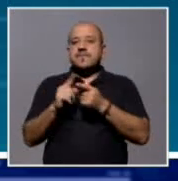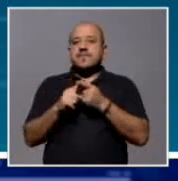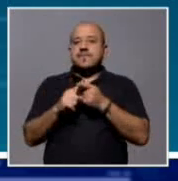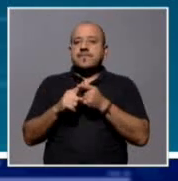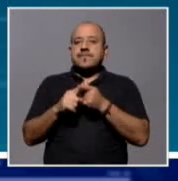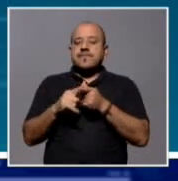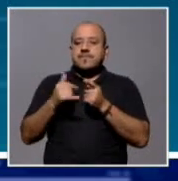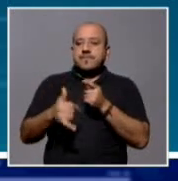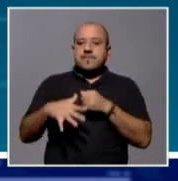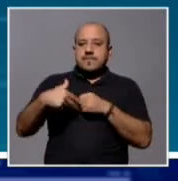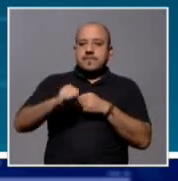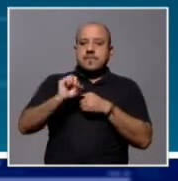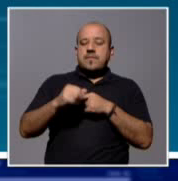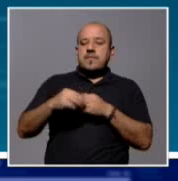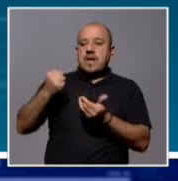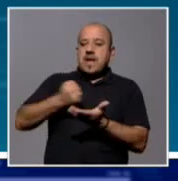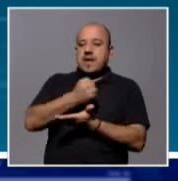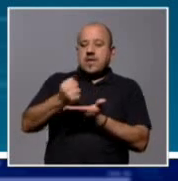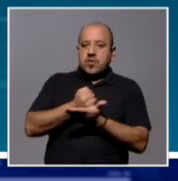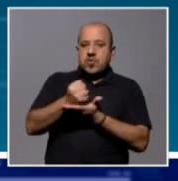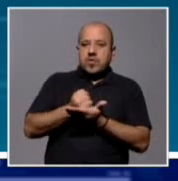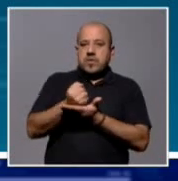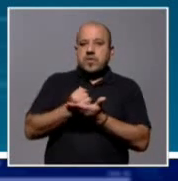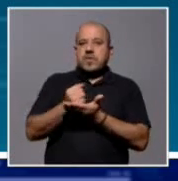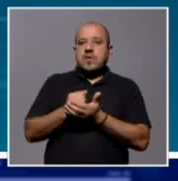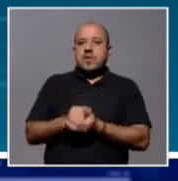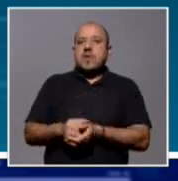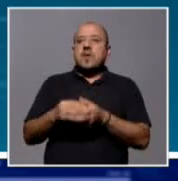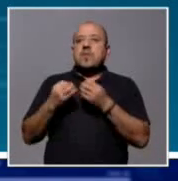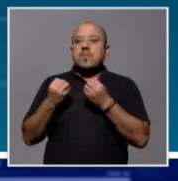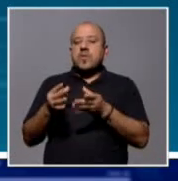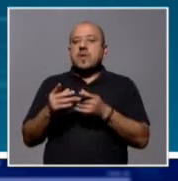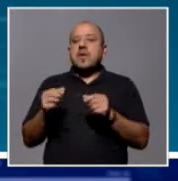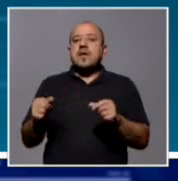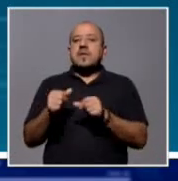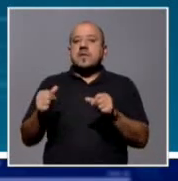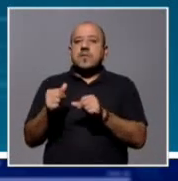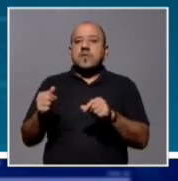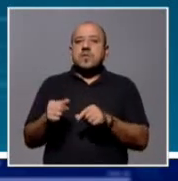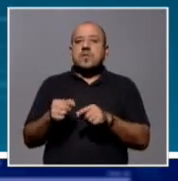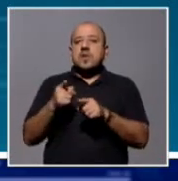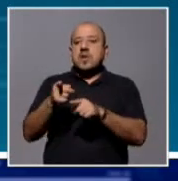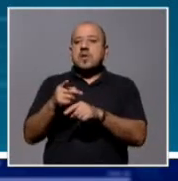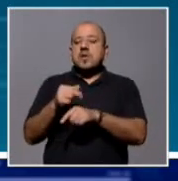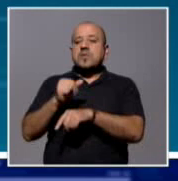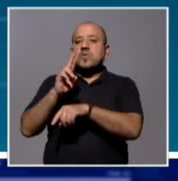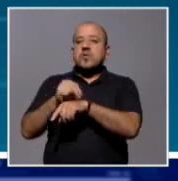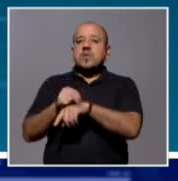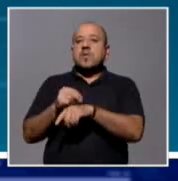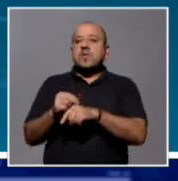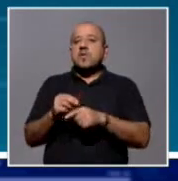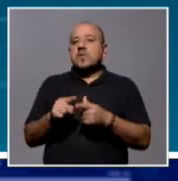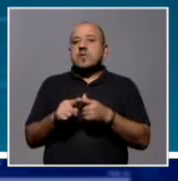llevar su alcohol en gel porque hacemos pausas y en esas pausas las usamos como para